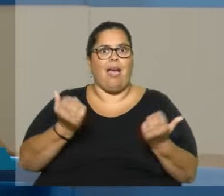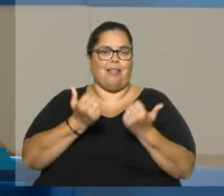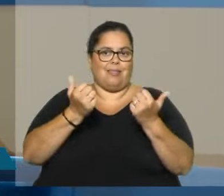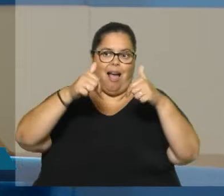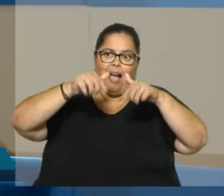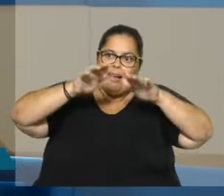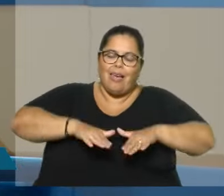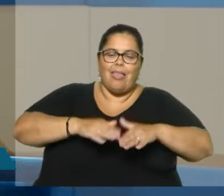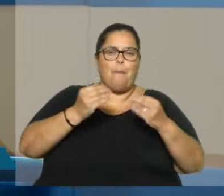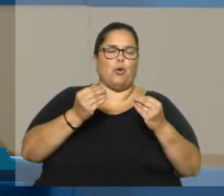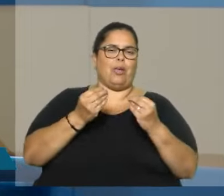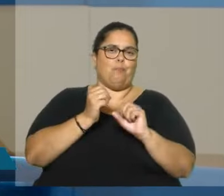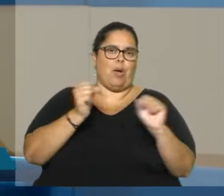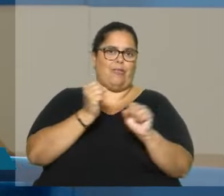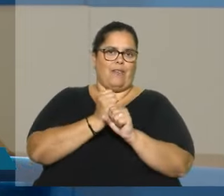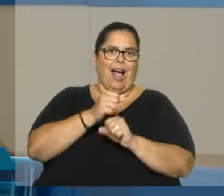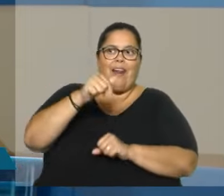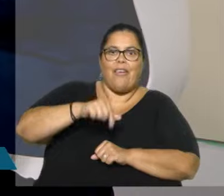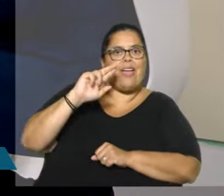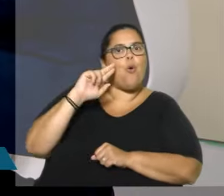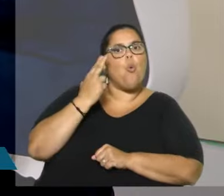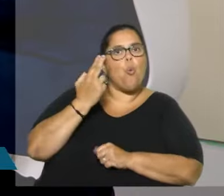es lo que permiten no trabajar desde acá claro muy amable Gracias Rafa